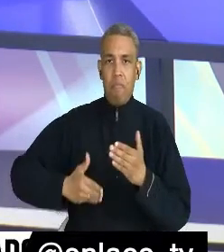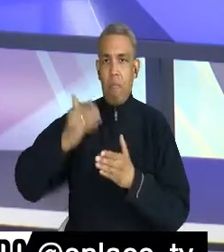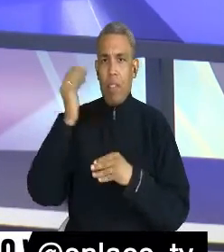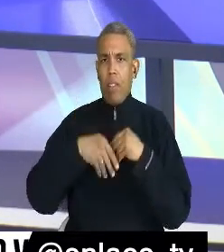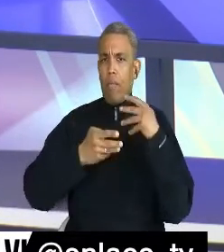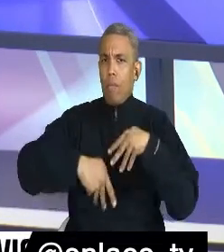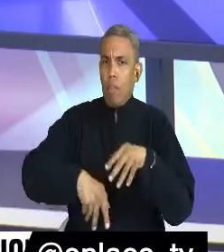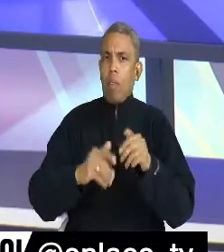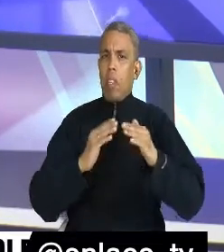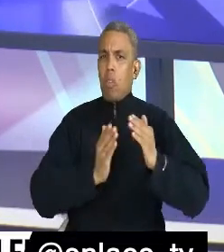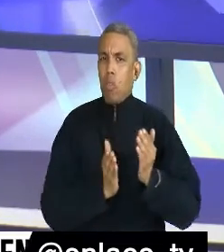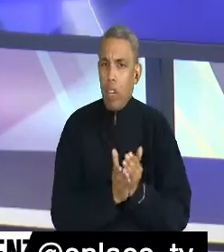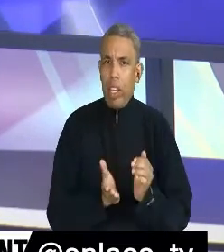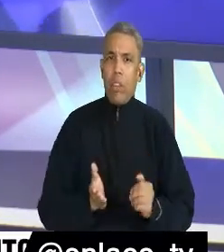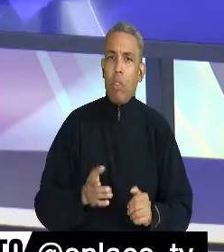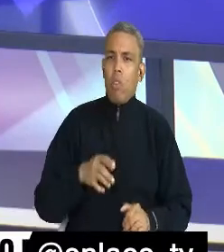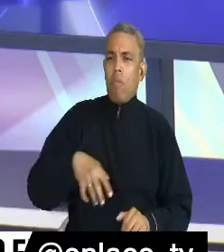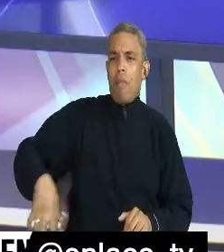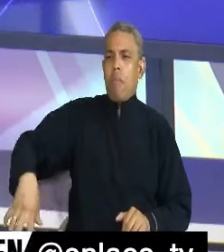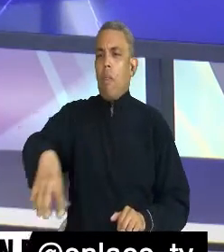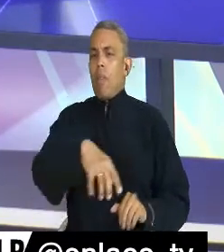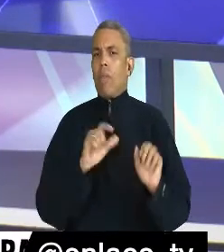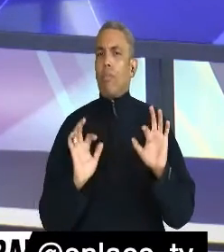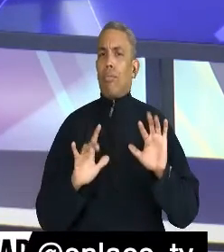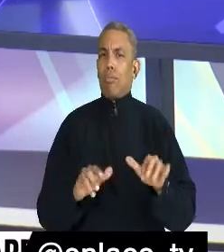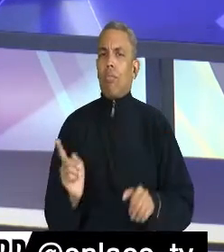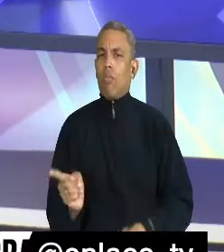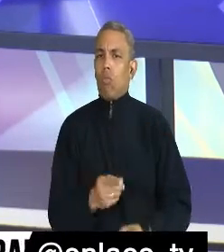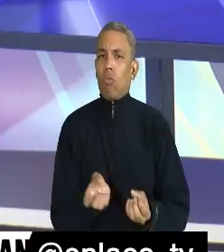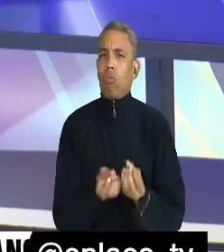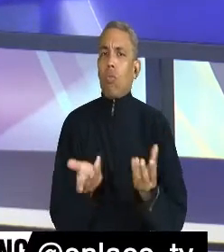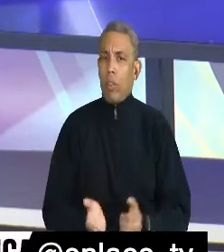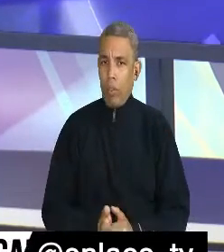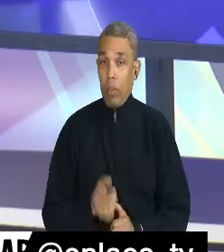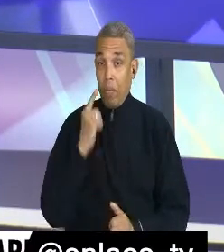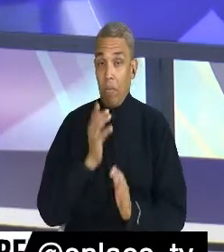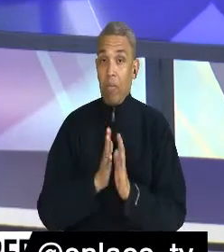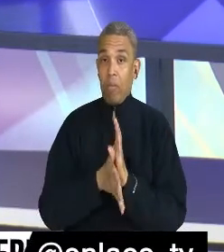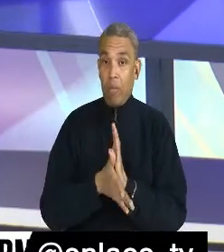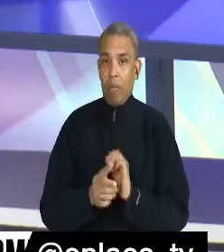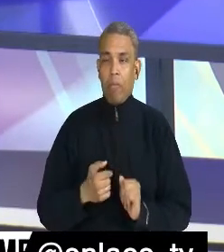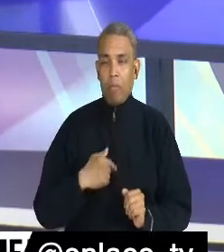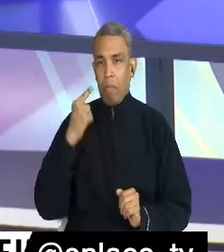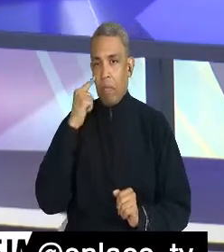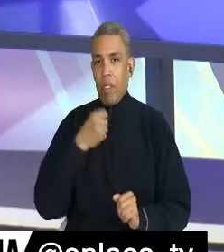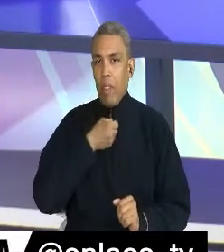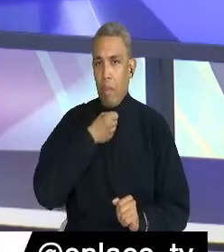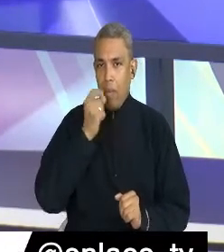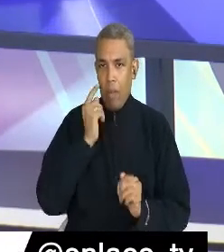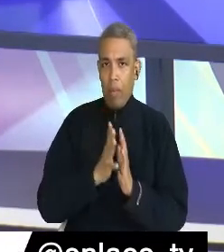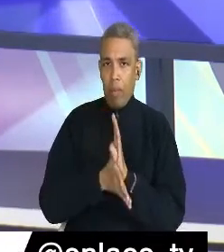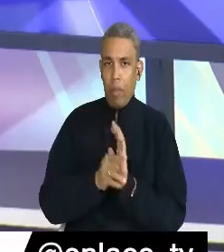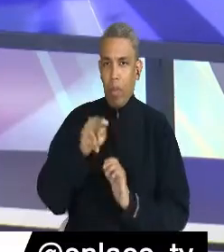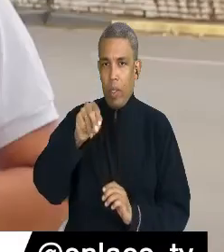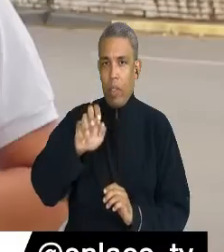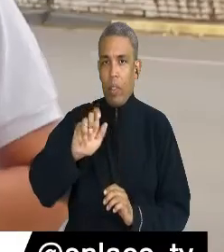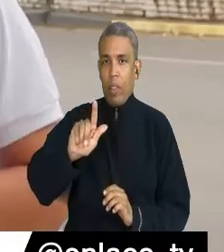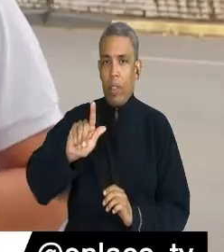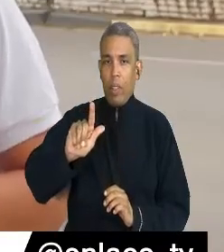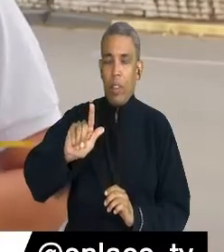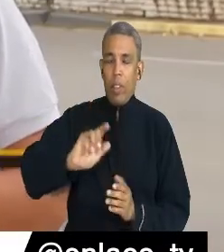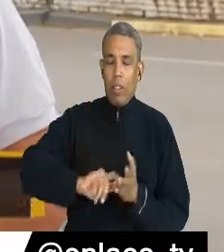colegios participarán y qué novedades habrán para este evento neila cossio nos cuenta en el siguiente informe adelante en ella